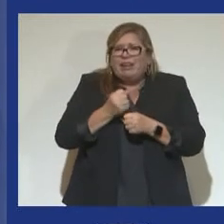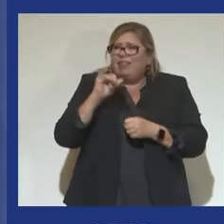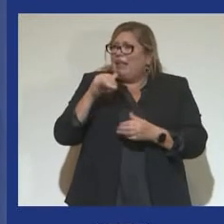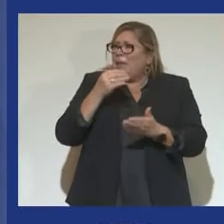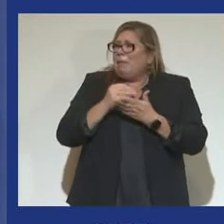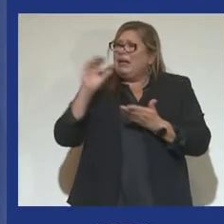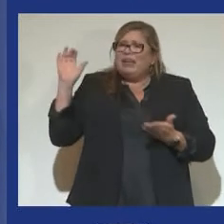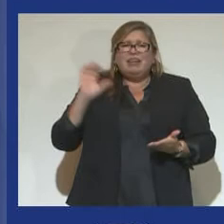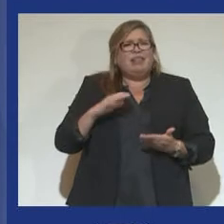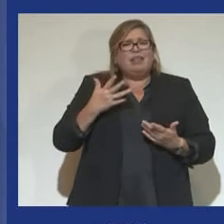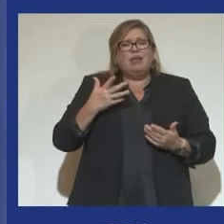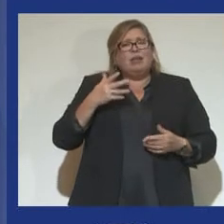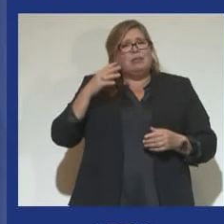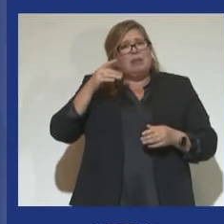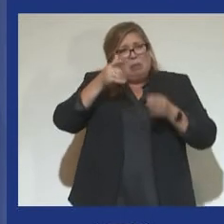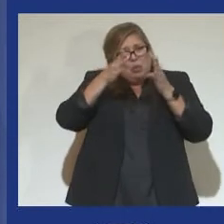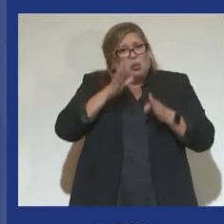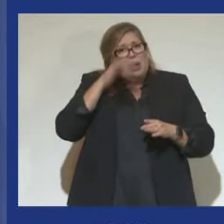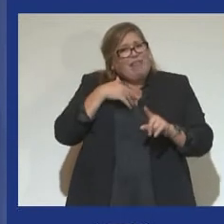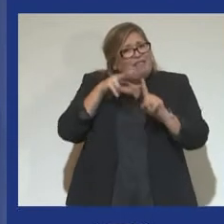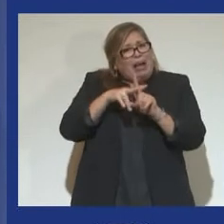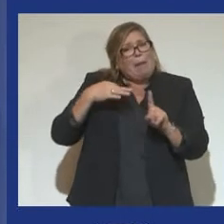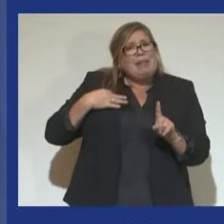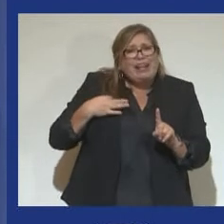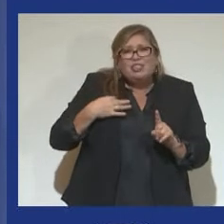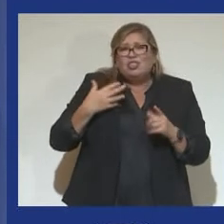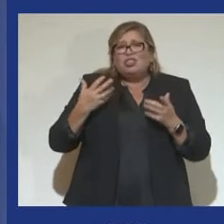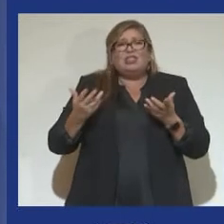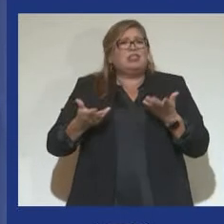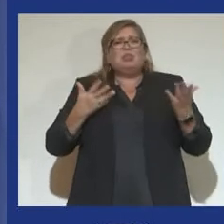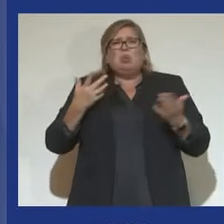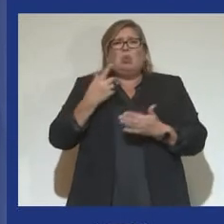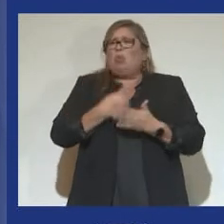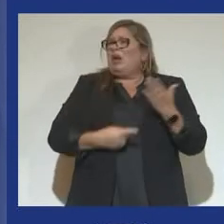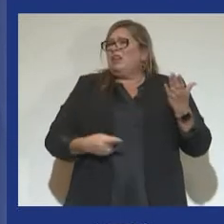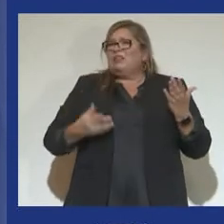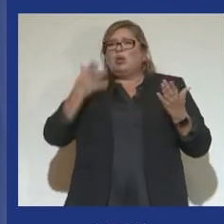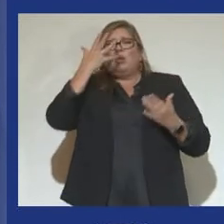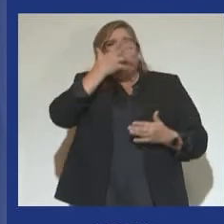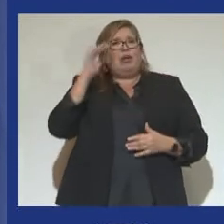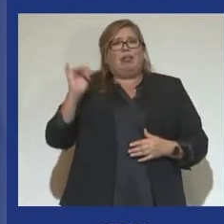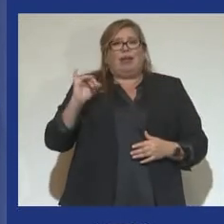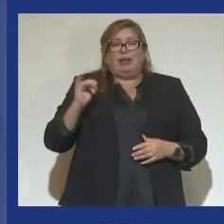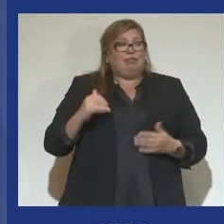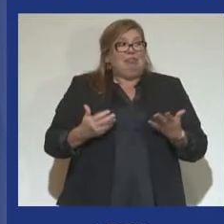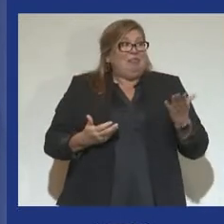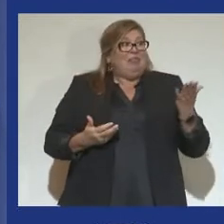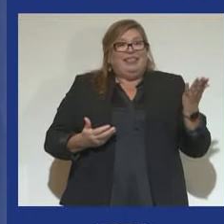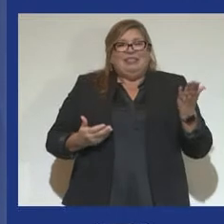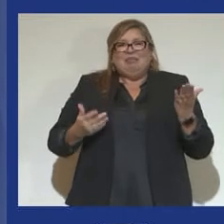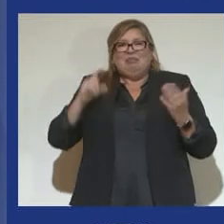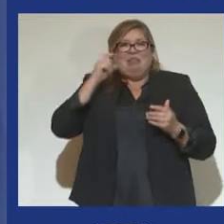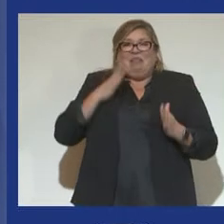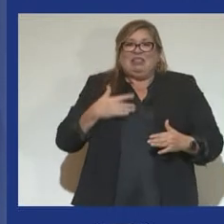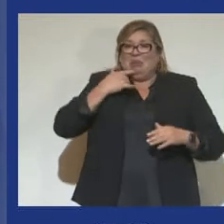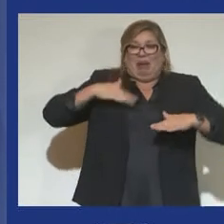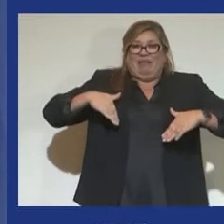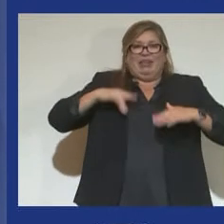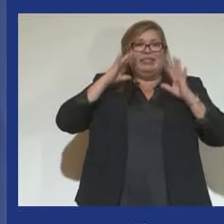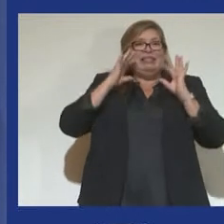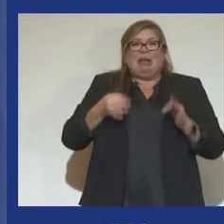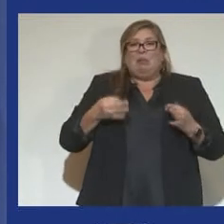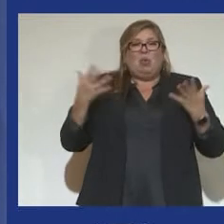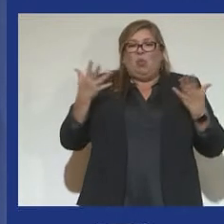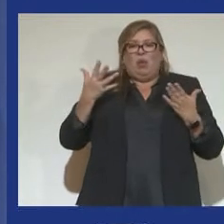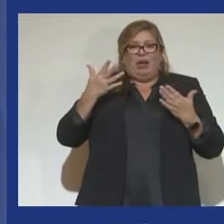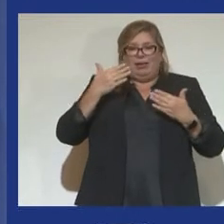proceso de solicitudes pero cuál es la estructura que están considerando no hay nada es preestablecido